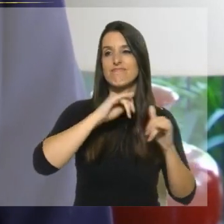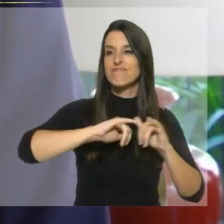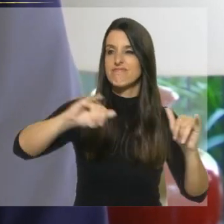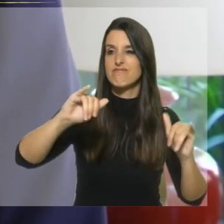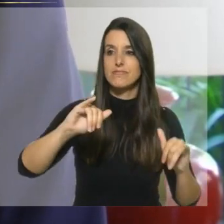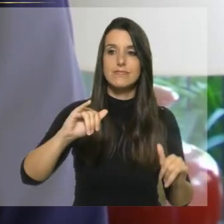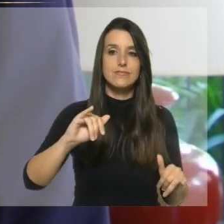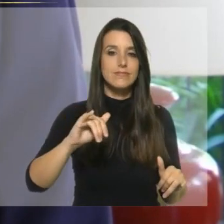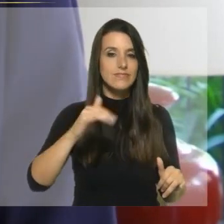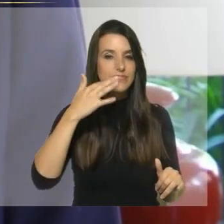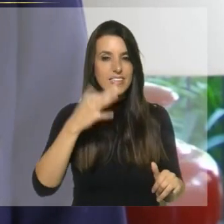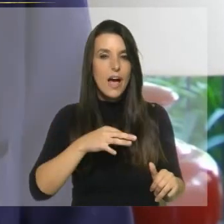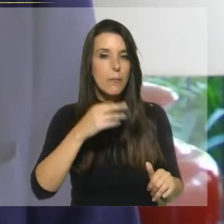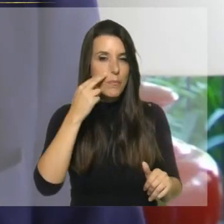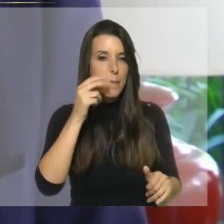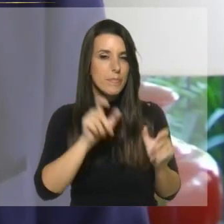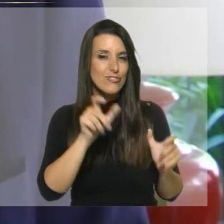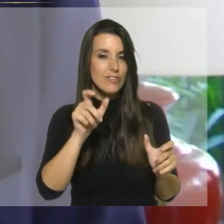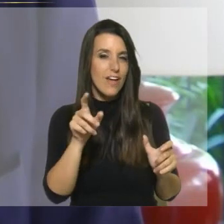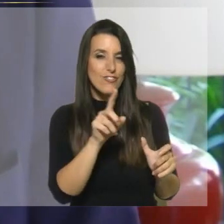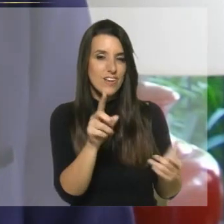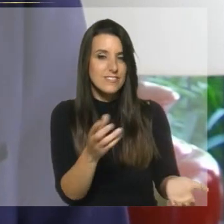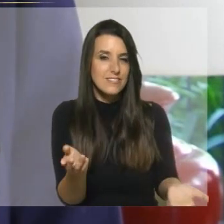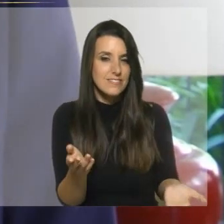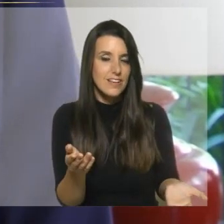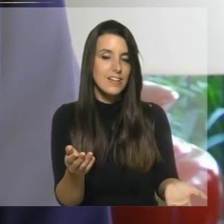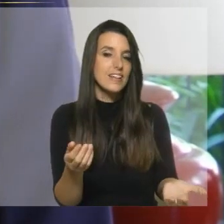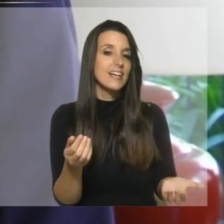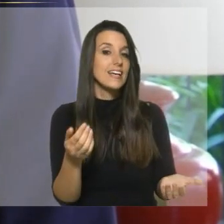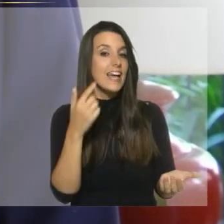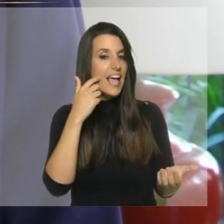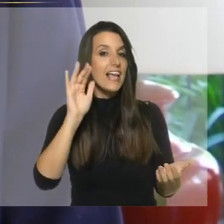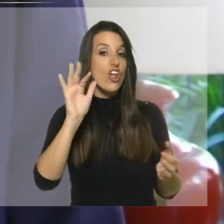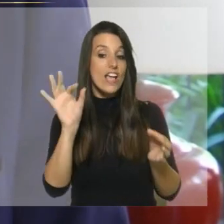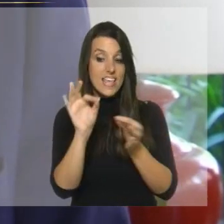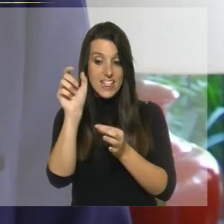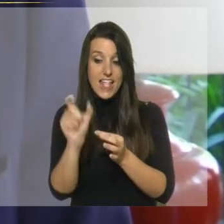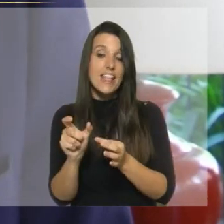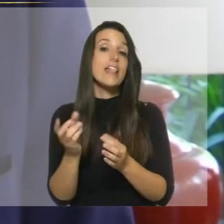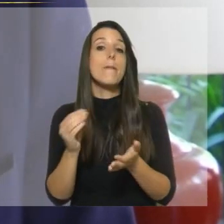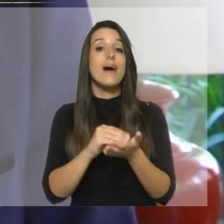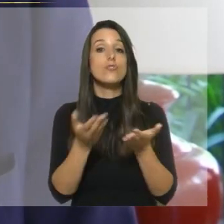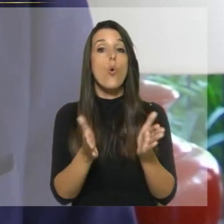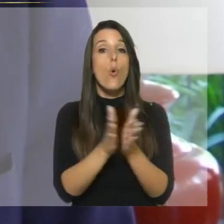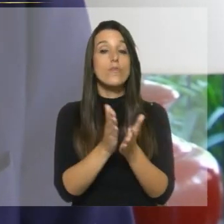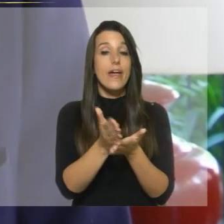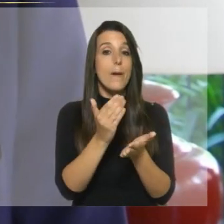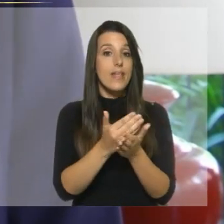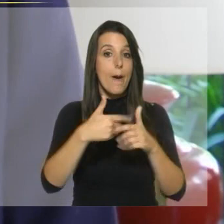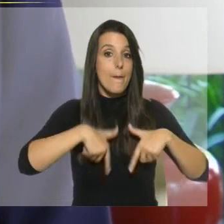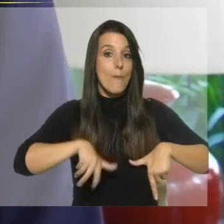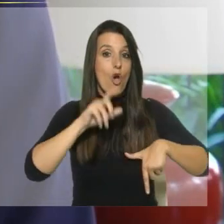apuntan a los verdaderos problemas de la gente creo que la intendenta y la junta departamental de Montevideo